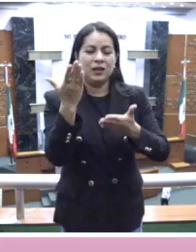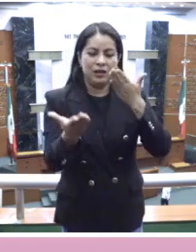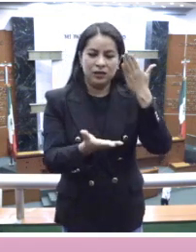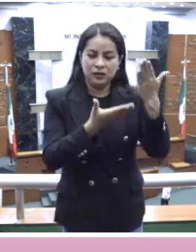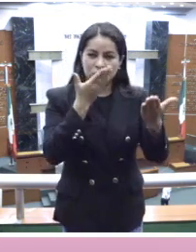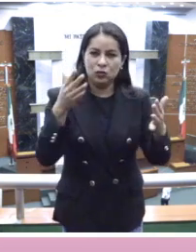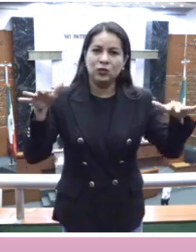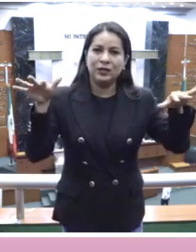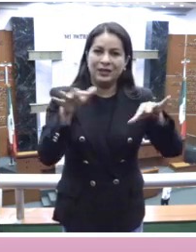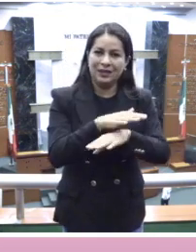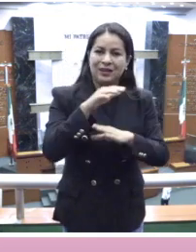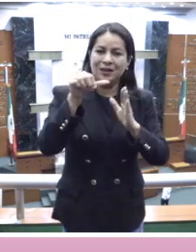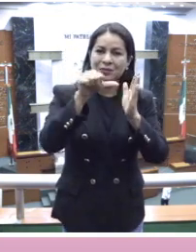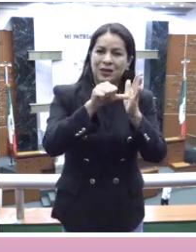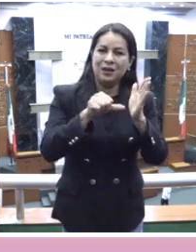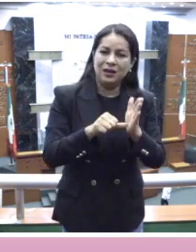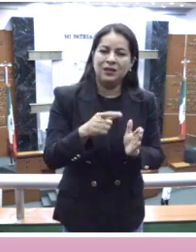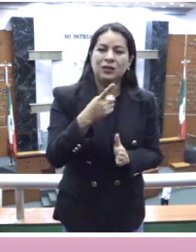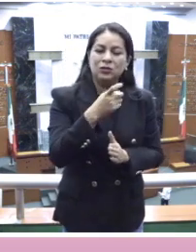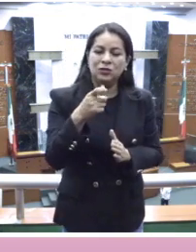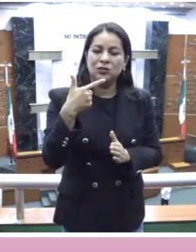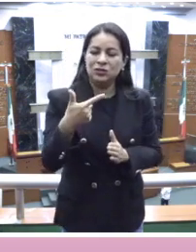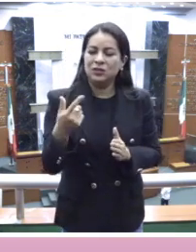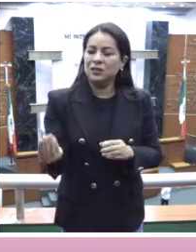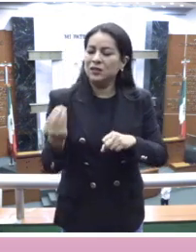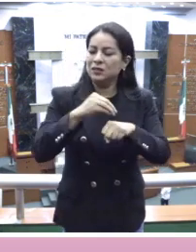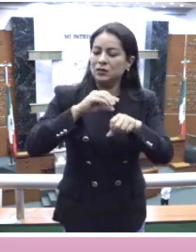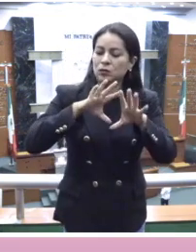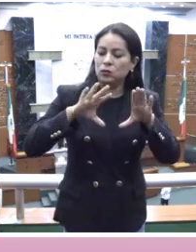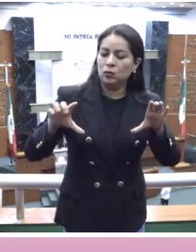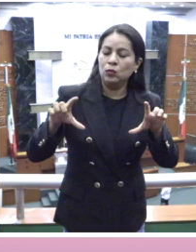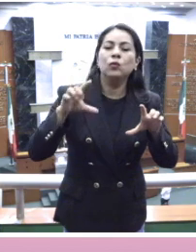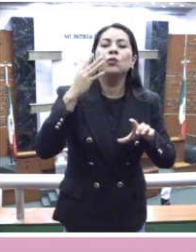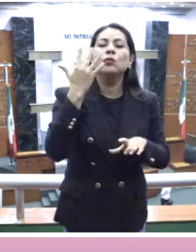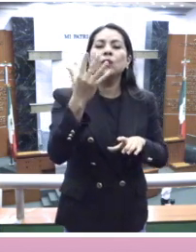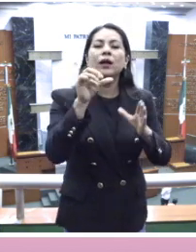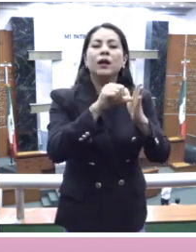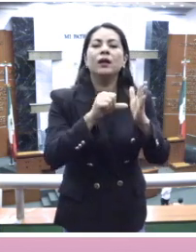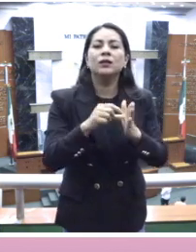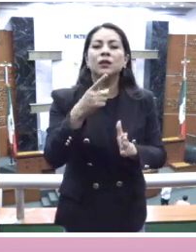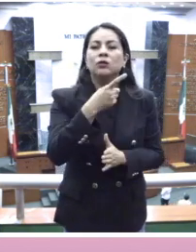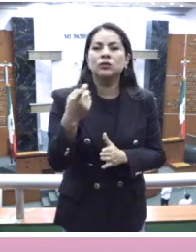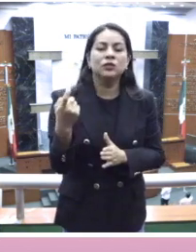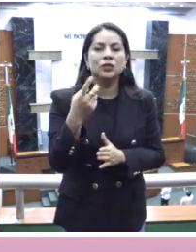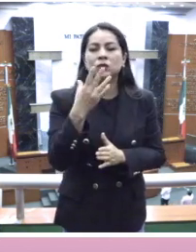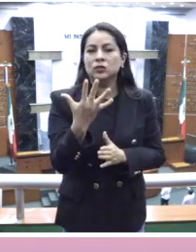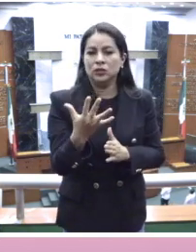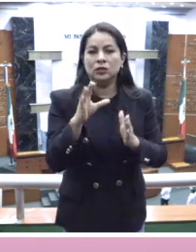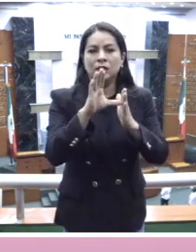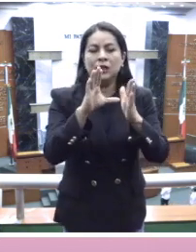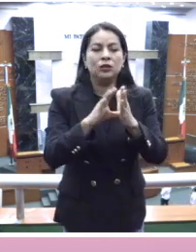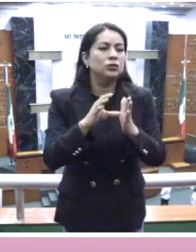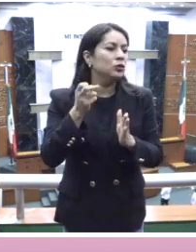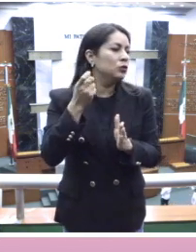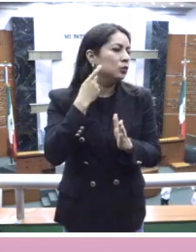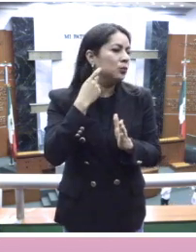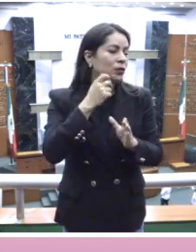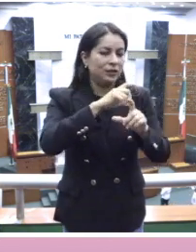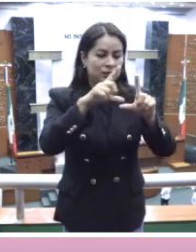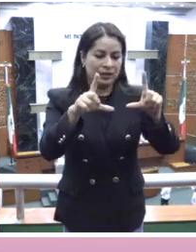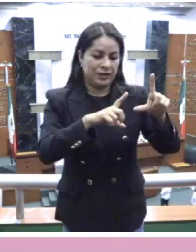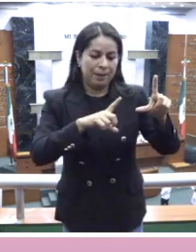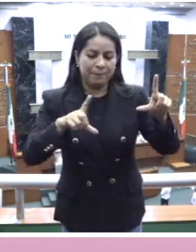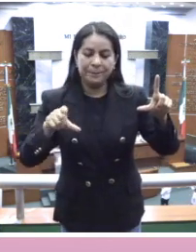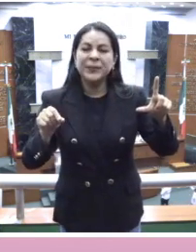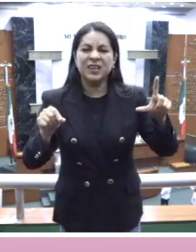que reforma el artículo 107 y se adiciona un quinto párrafo al artículo 105 de la Constitución Política de los